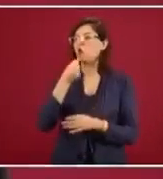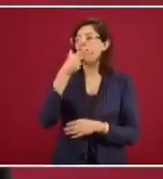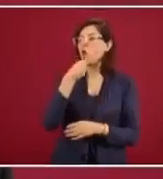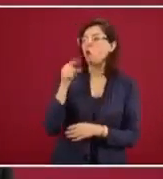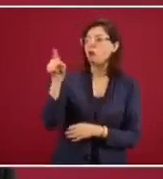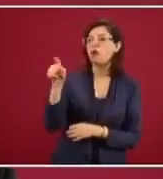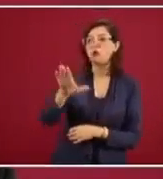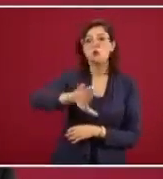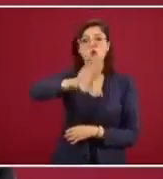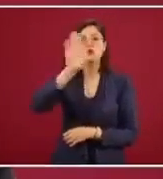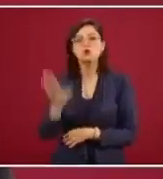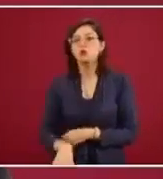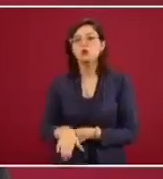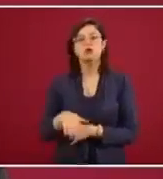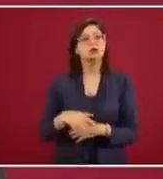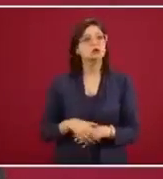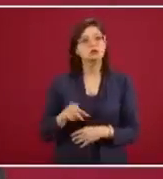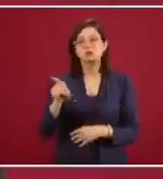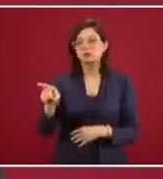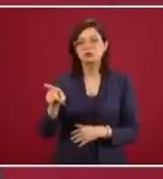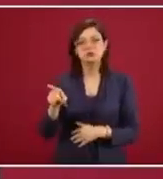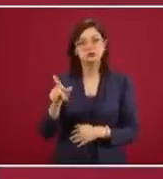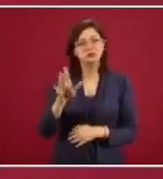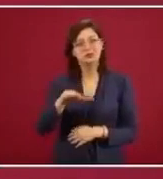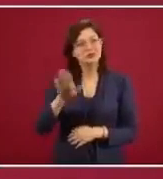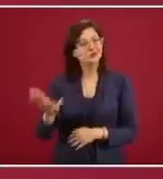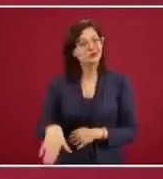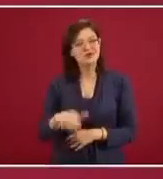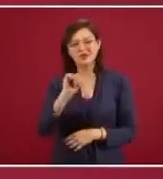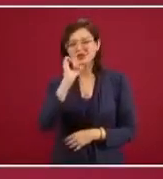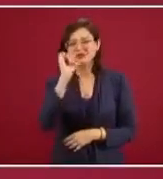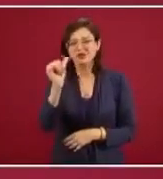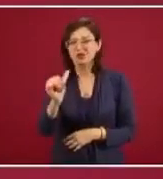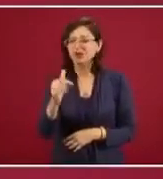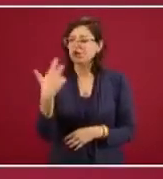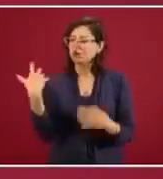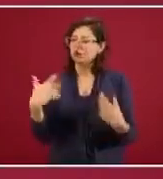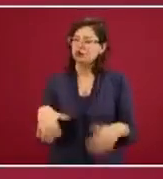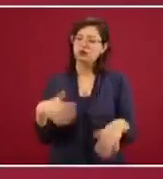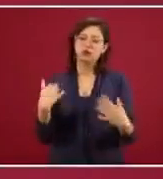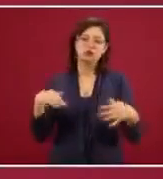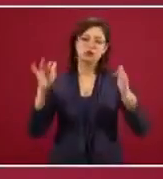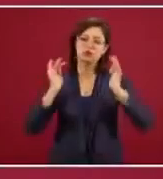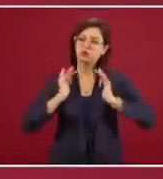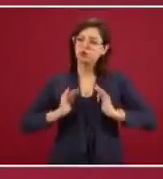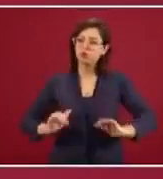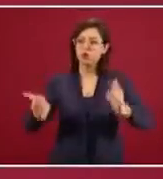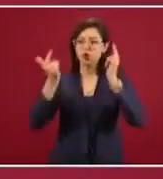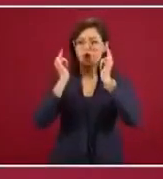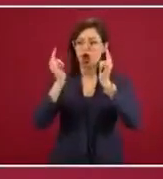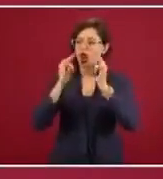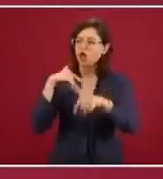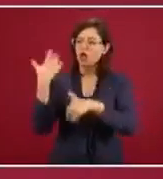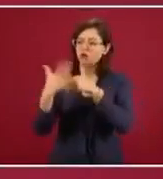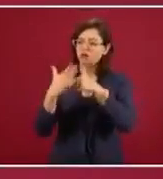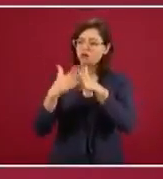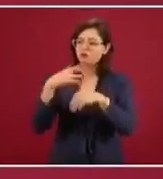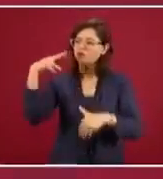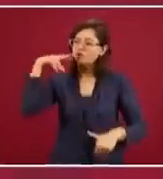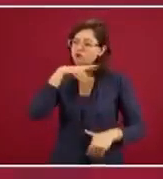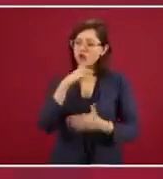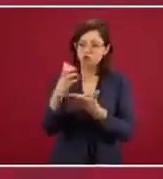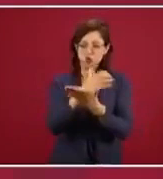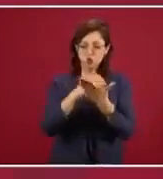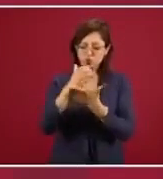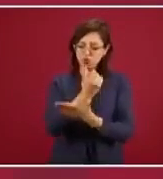Ojalá y ya pronto salga, una de esas ya la libró. Pero ¿cómo